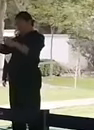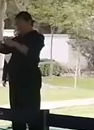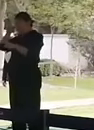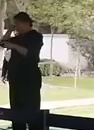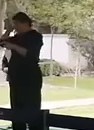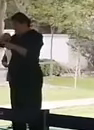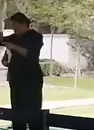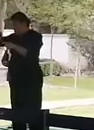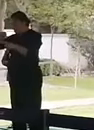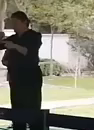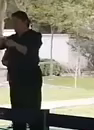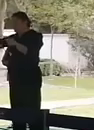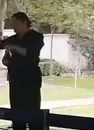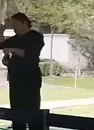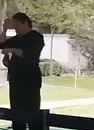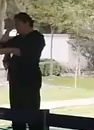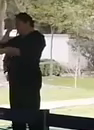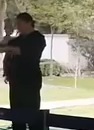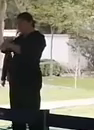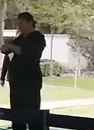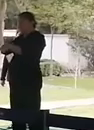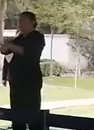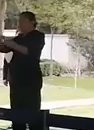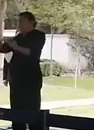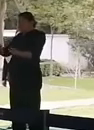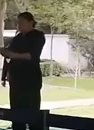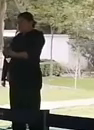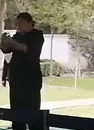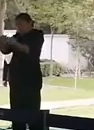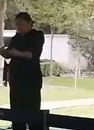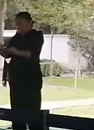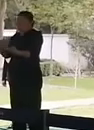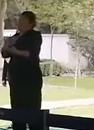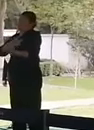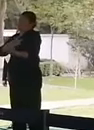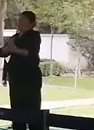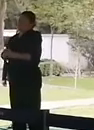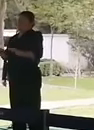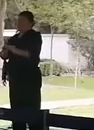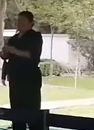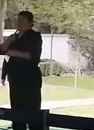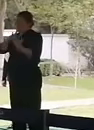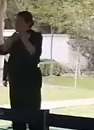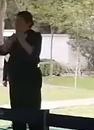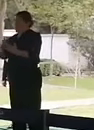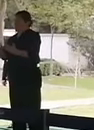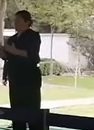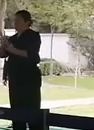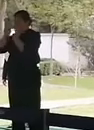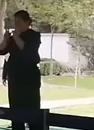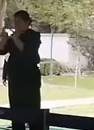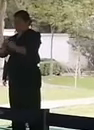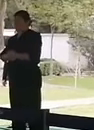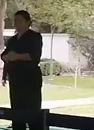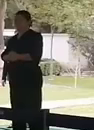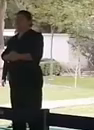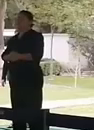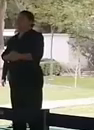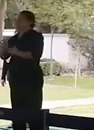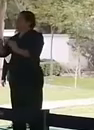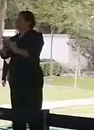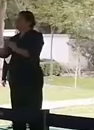sus orígenes, que es también para nosotros muy importante. Nuevamente mi gratitud, señor embajador, por